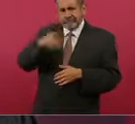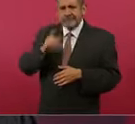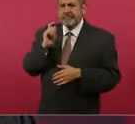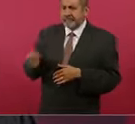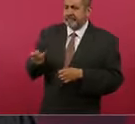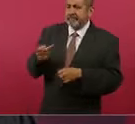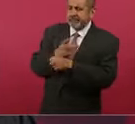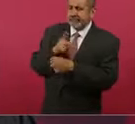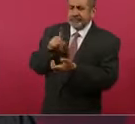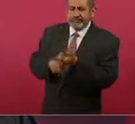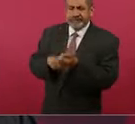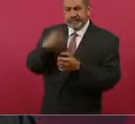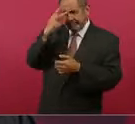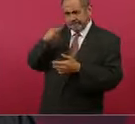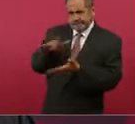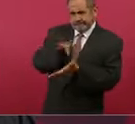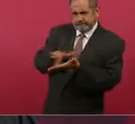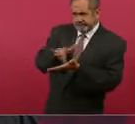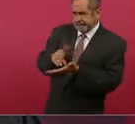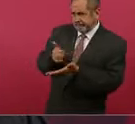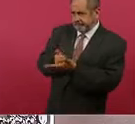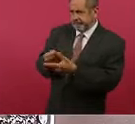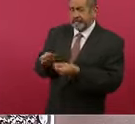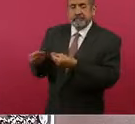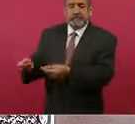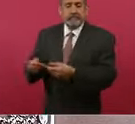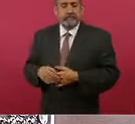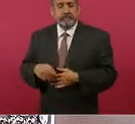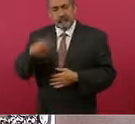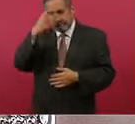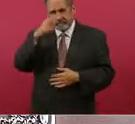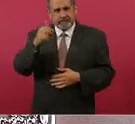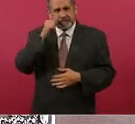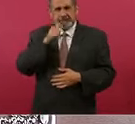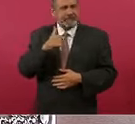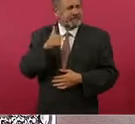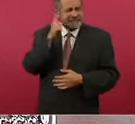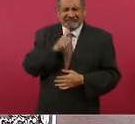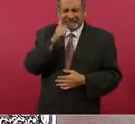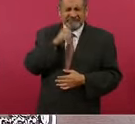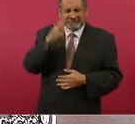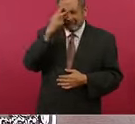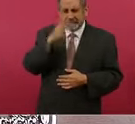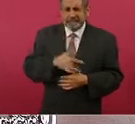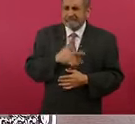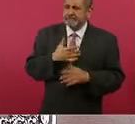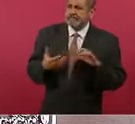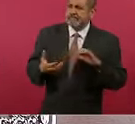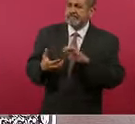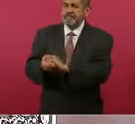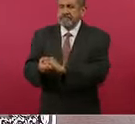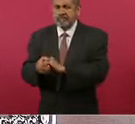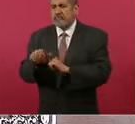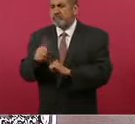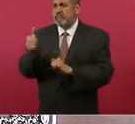está haciendo México, porque nuestro país siempre ha sido muy solidario con otros